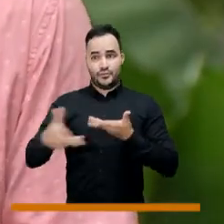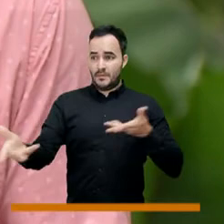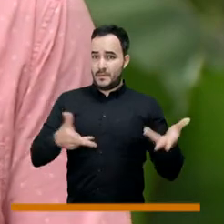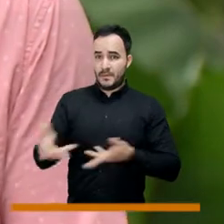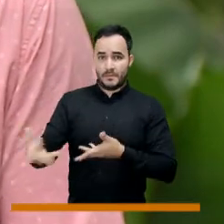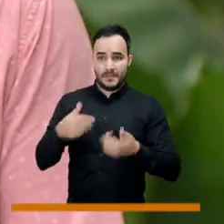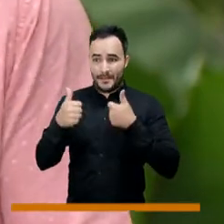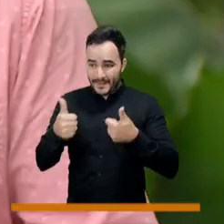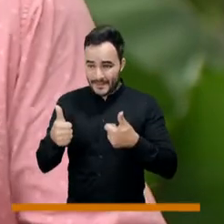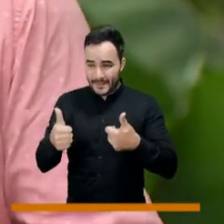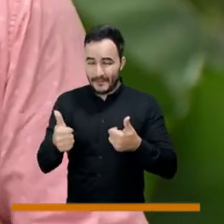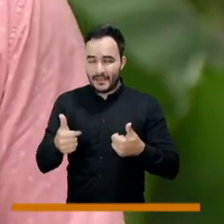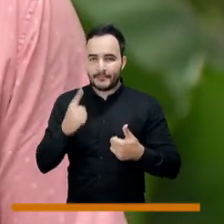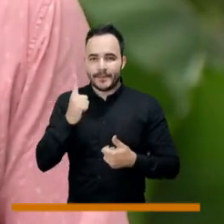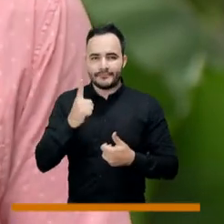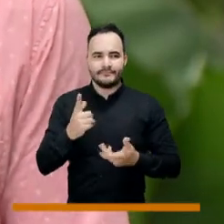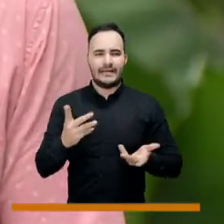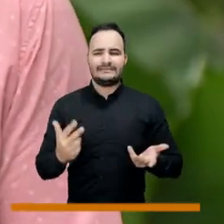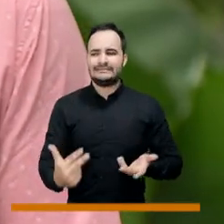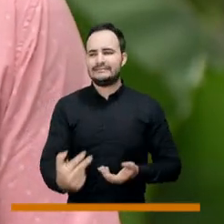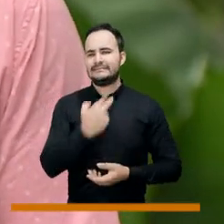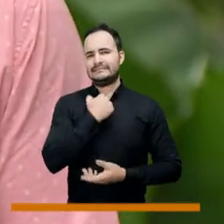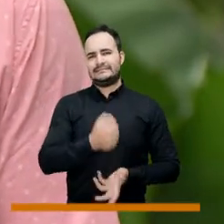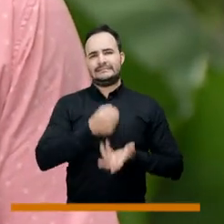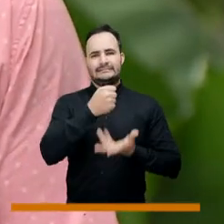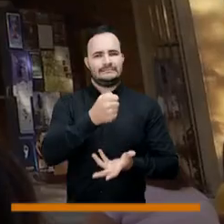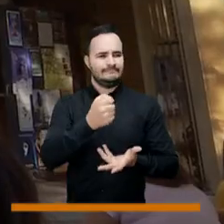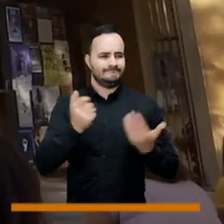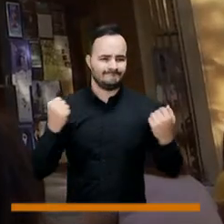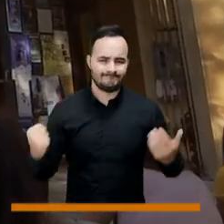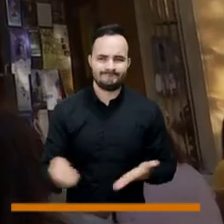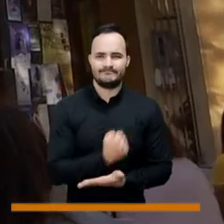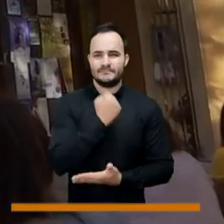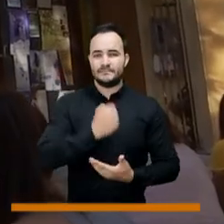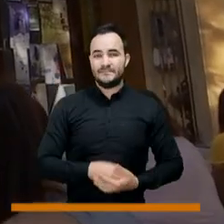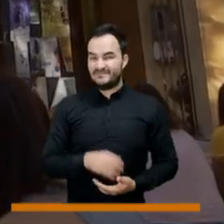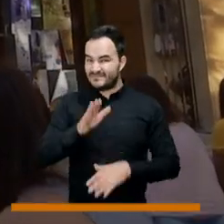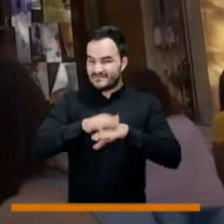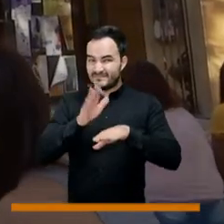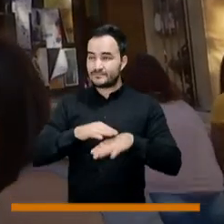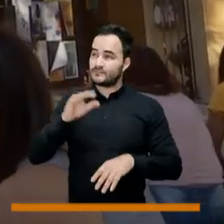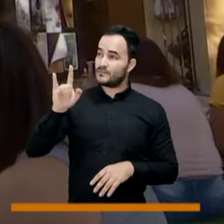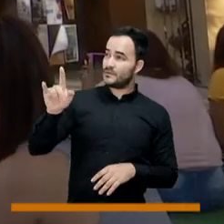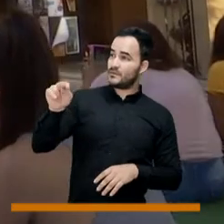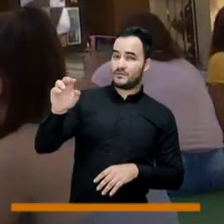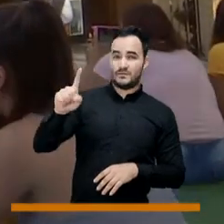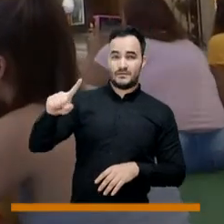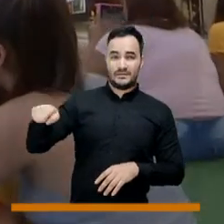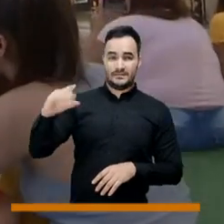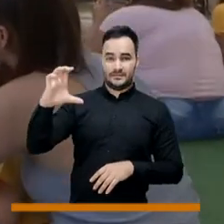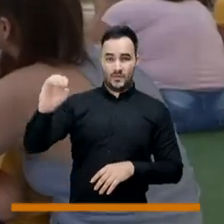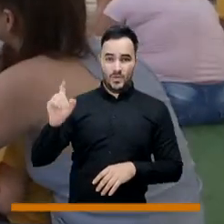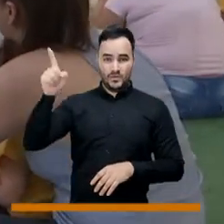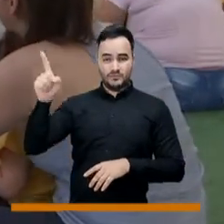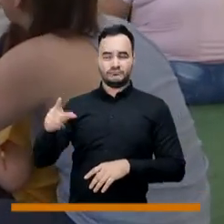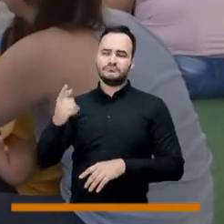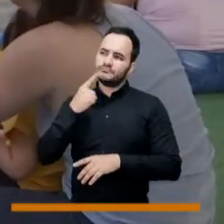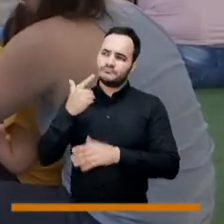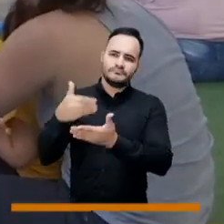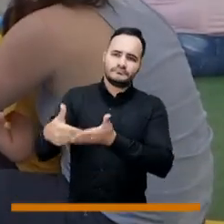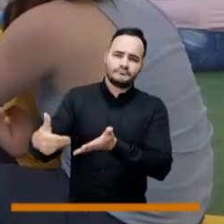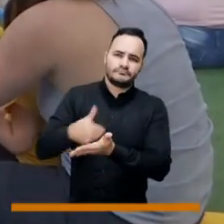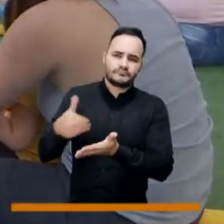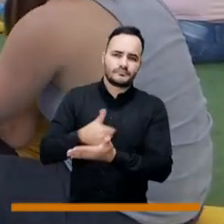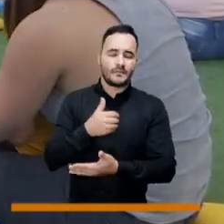hay presupuesto. Desgraciadamente creemos que ese presupuesto de la cultura, la UNESCO dice que tendríamos